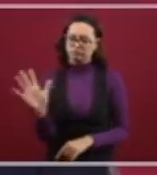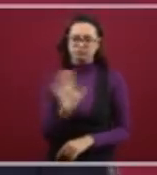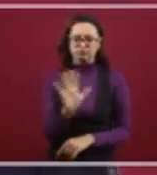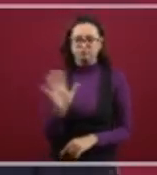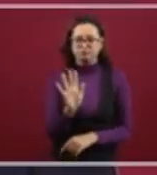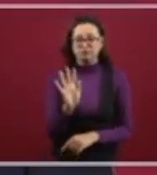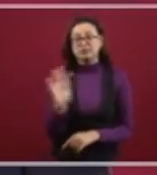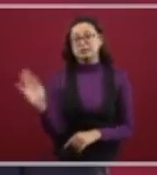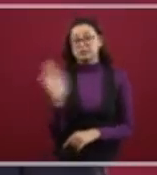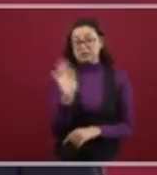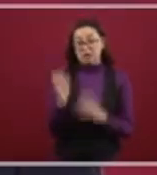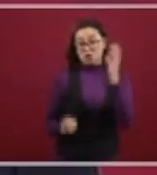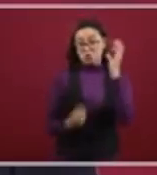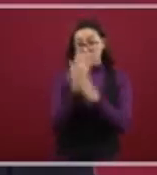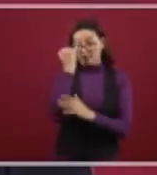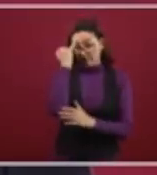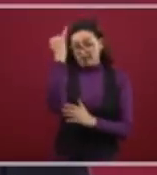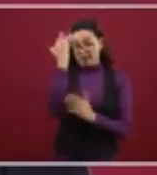presentar una nueva iniciativa